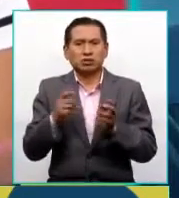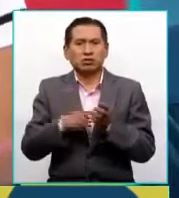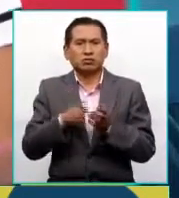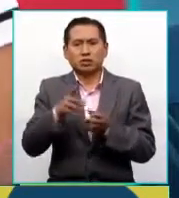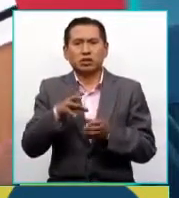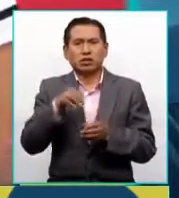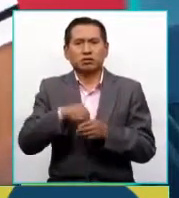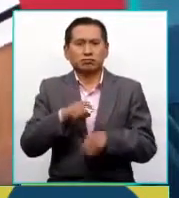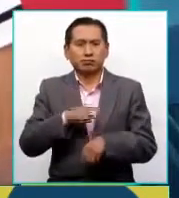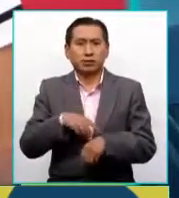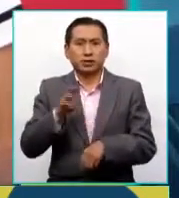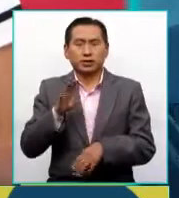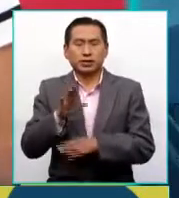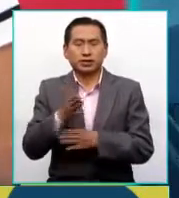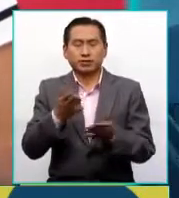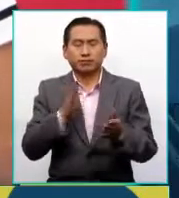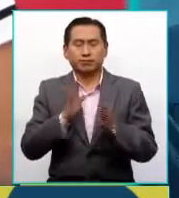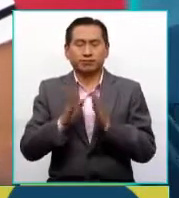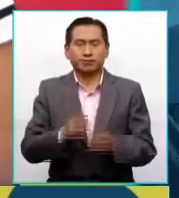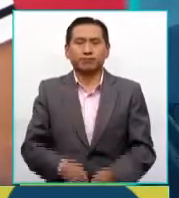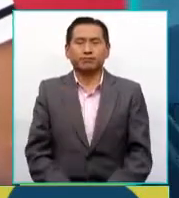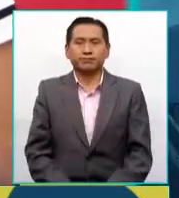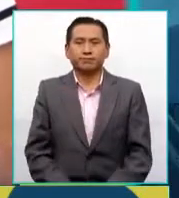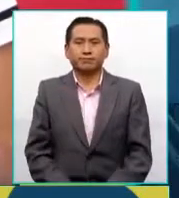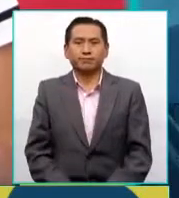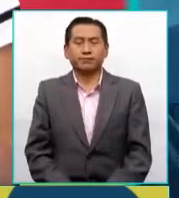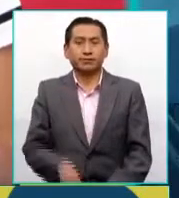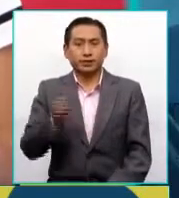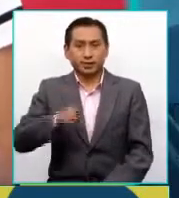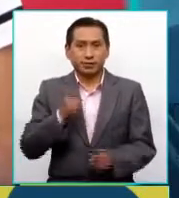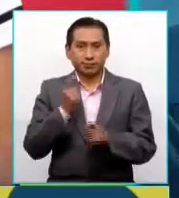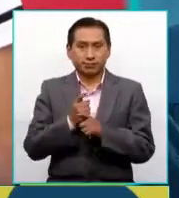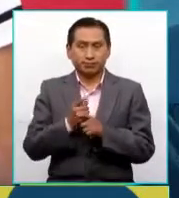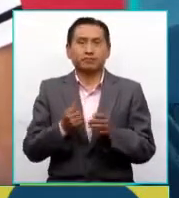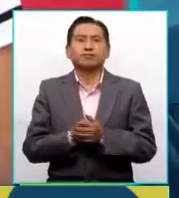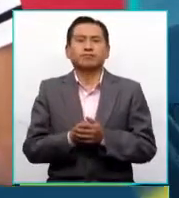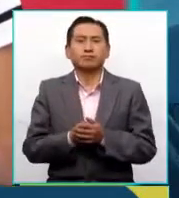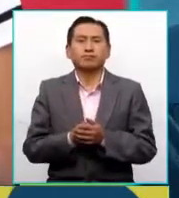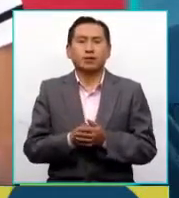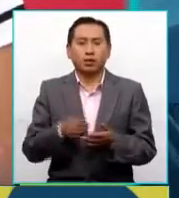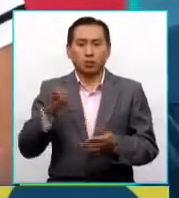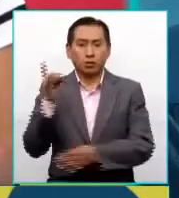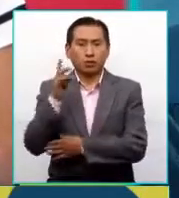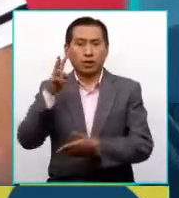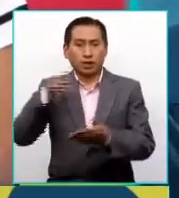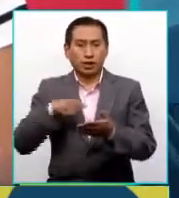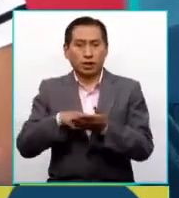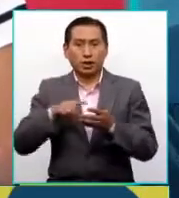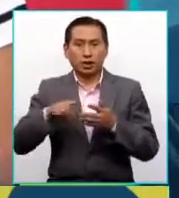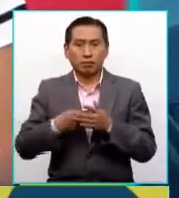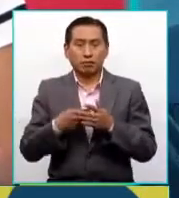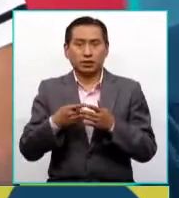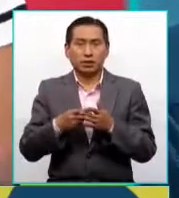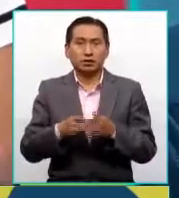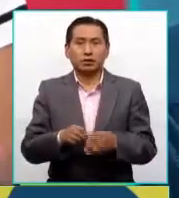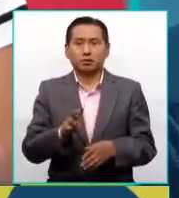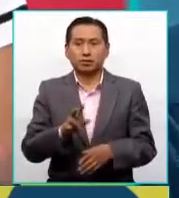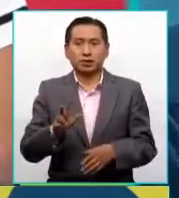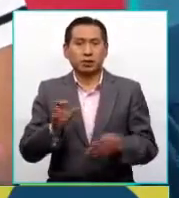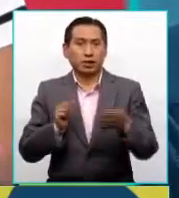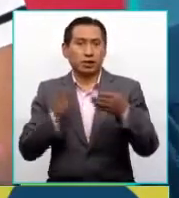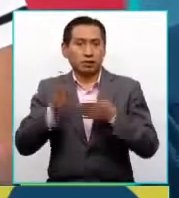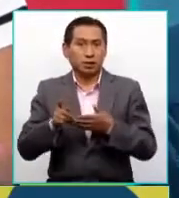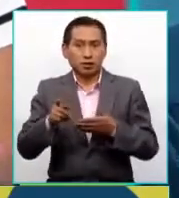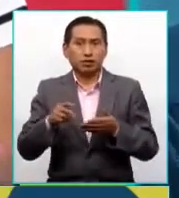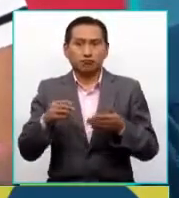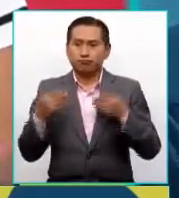lugar a las 6 de la tarde. Cuéntenos. Así es, la campaña Bolivia Lee, que ha iniciado el día 23 de abril, está en